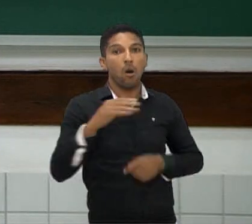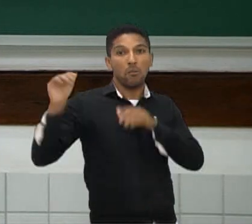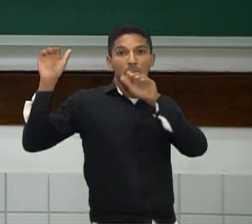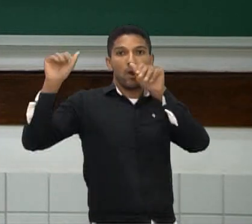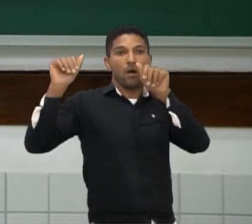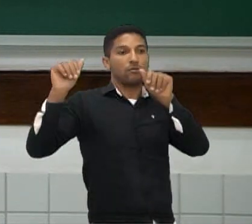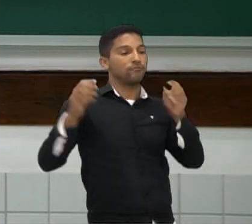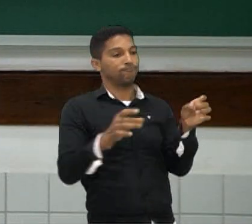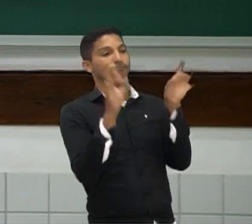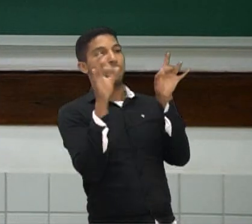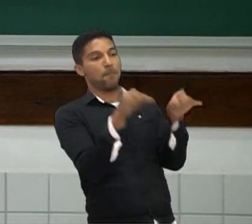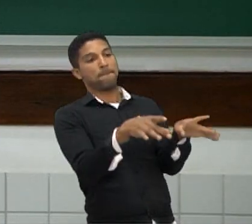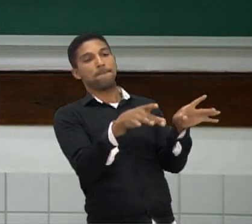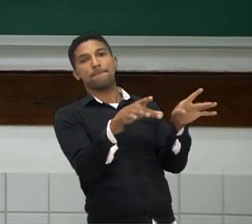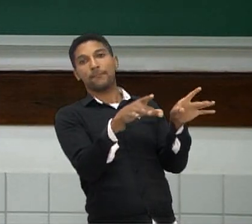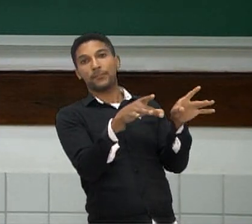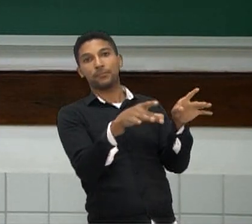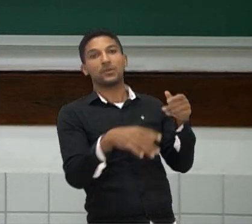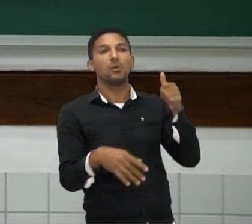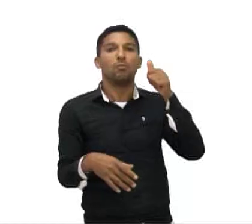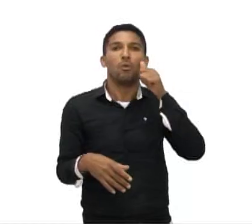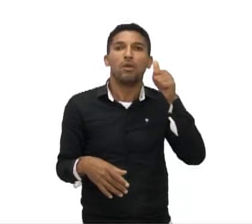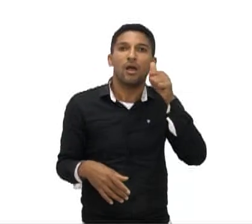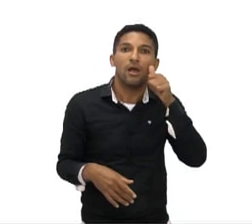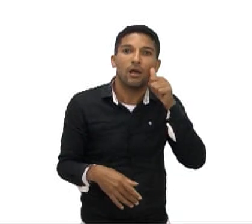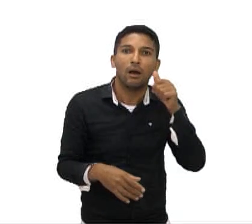dessa história? Dessa lenda?